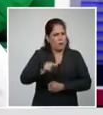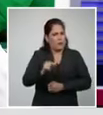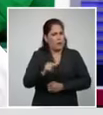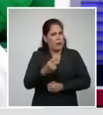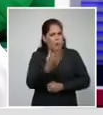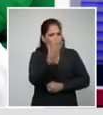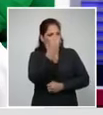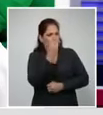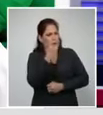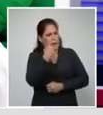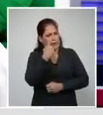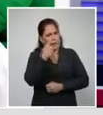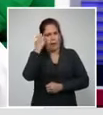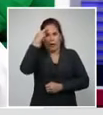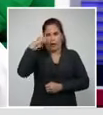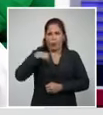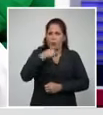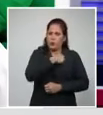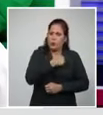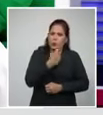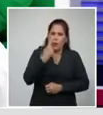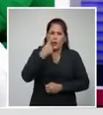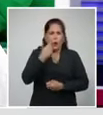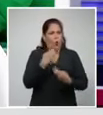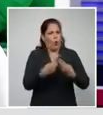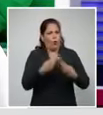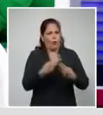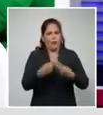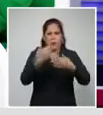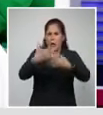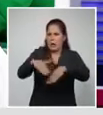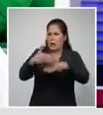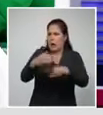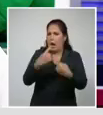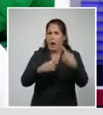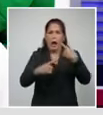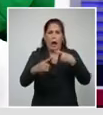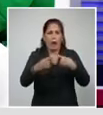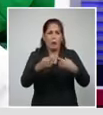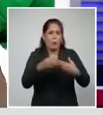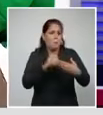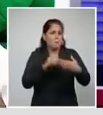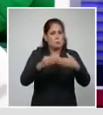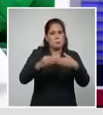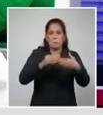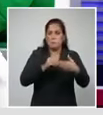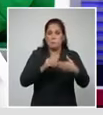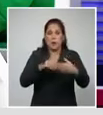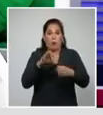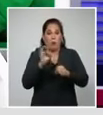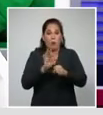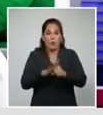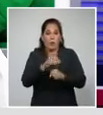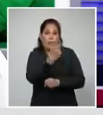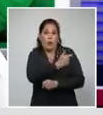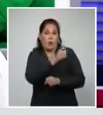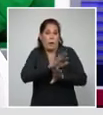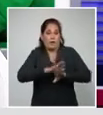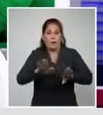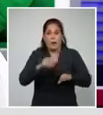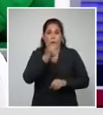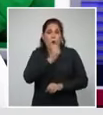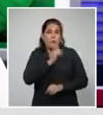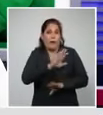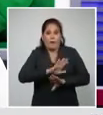acercado y veo una cierta confianza y un cierto, ya se empezó a vacunar. Oiga, el